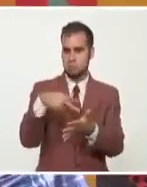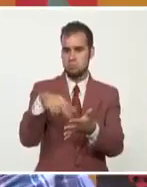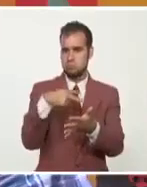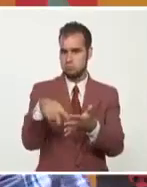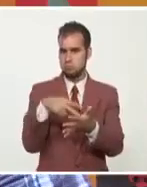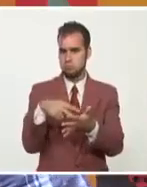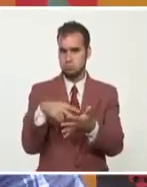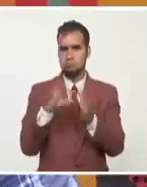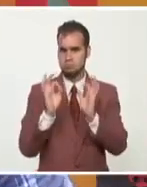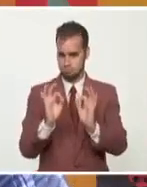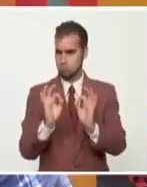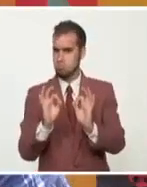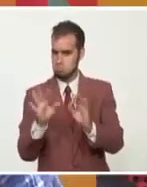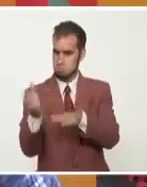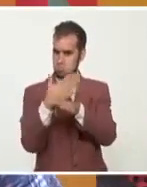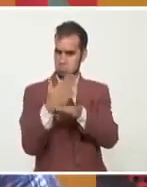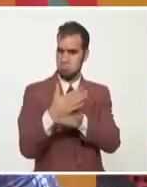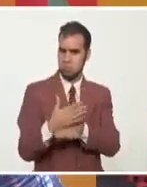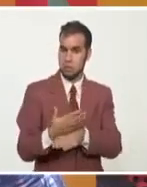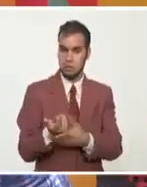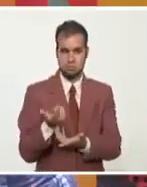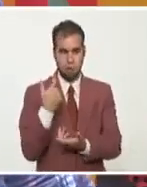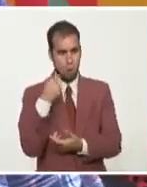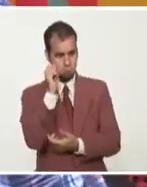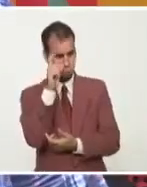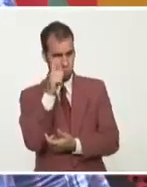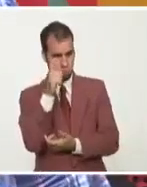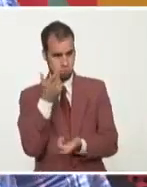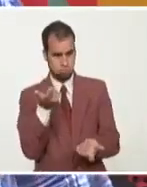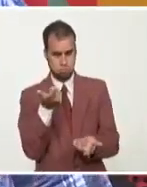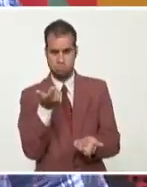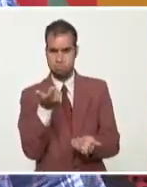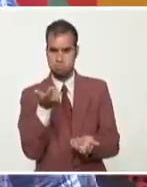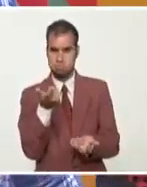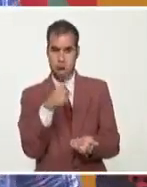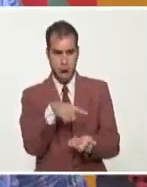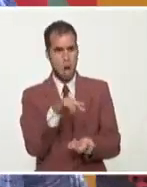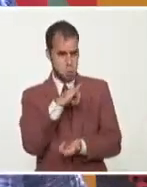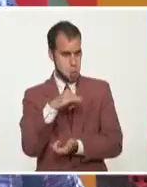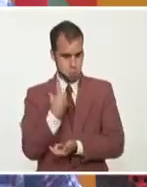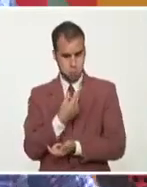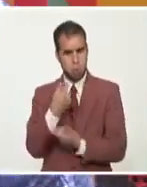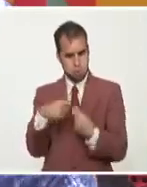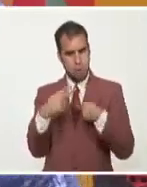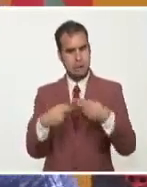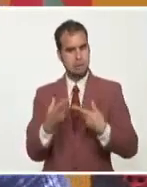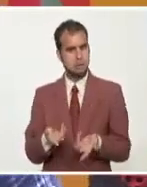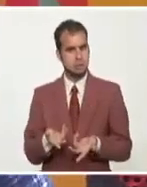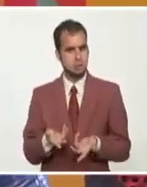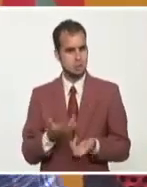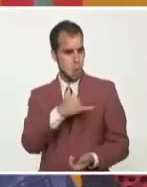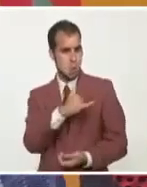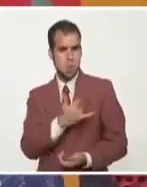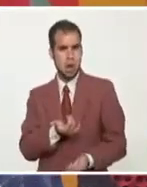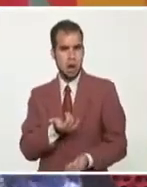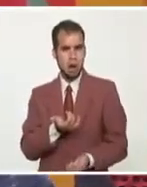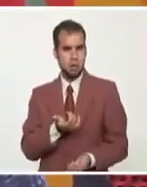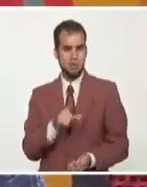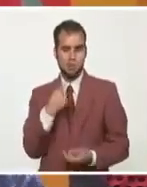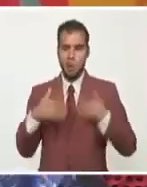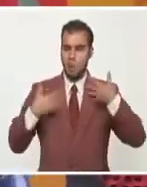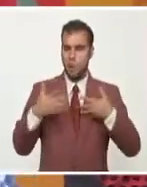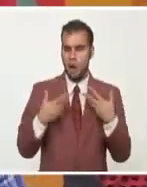decir Saumel o Cervantes o... Y decimos, coño, ¿por qué no pasa eso con la música nosotros si estamos igual y nosotros la disfrutamos? Entonces